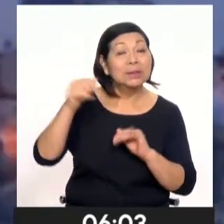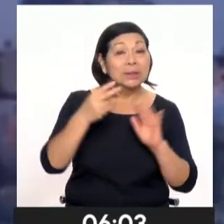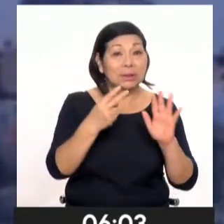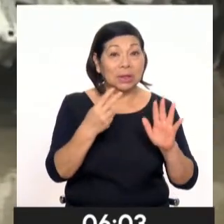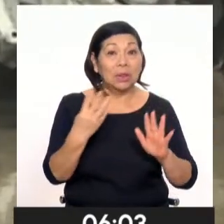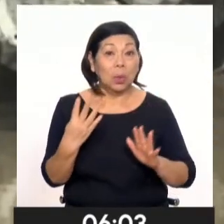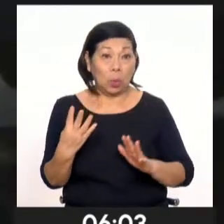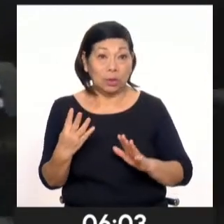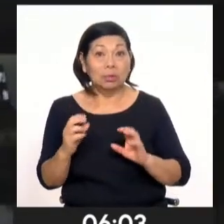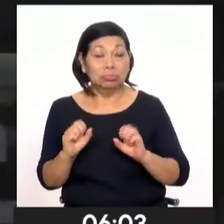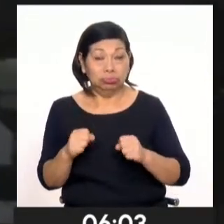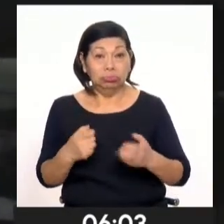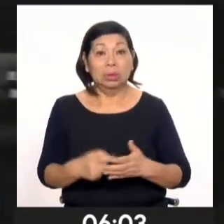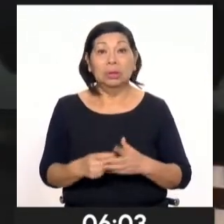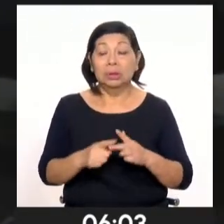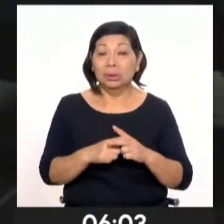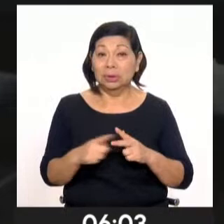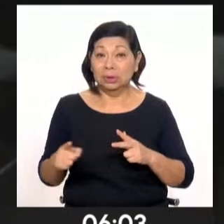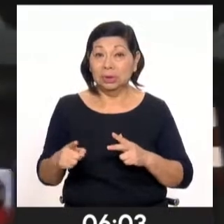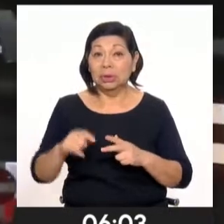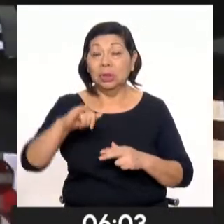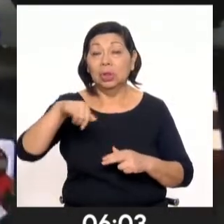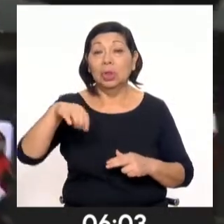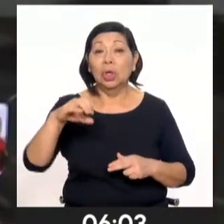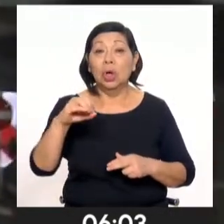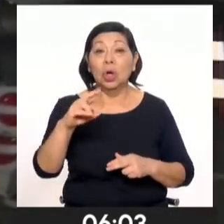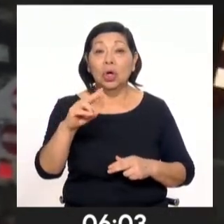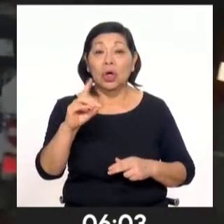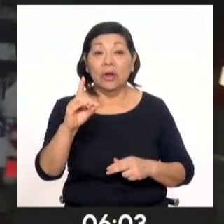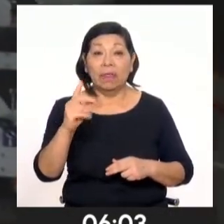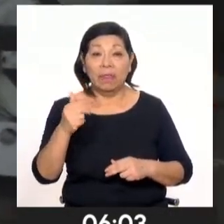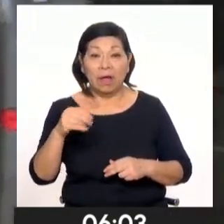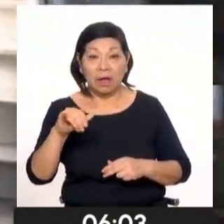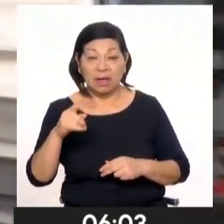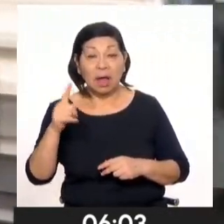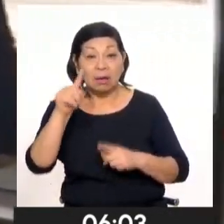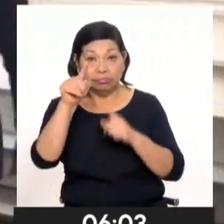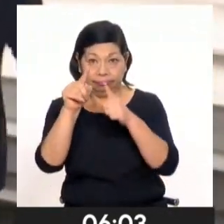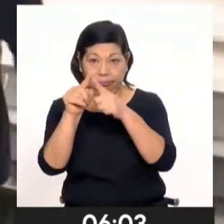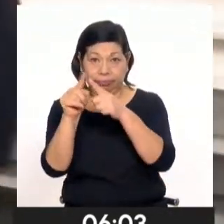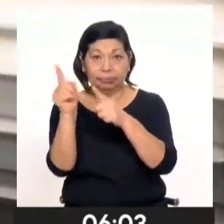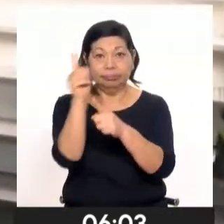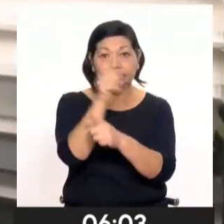74 connacionales salieron de Jordania hacia Madrid.